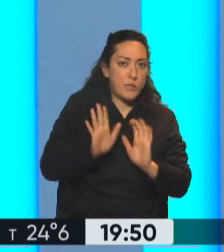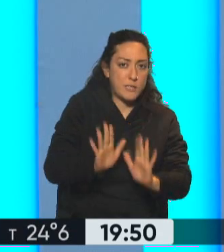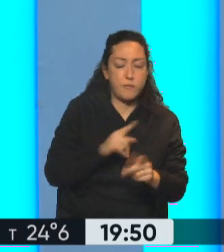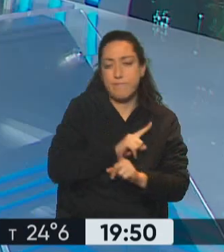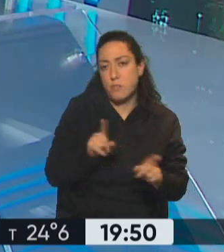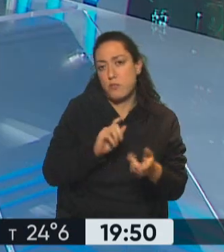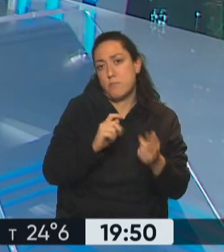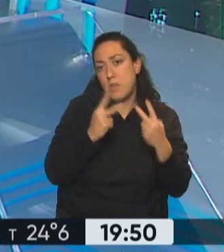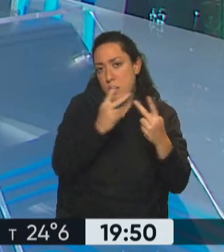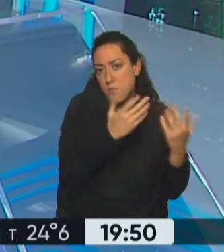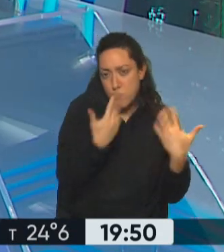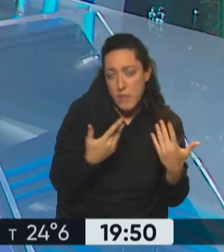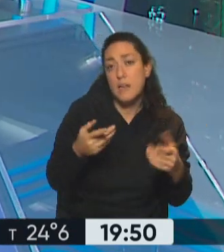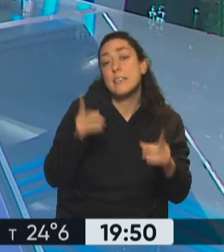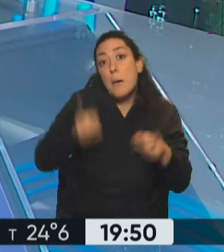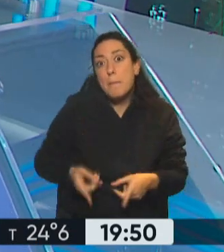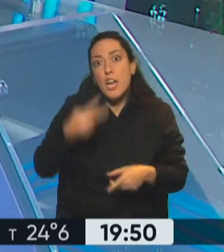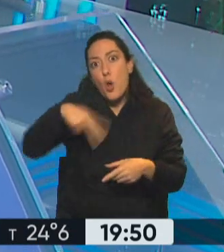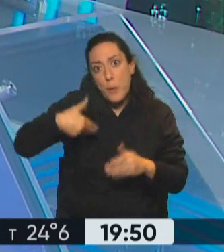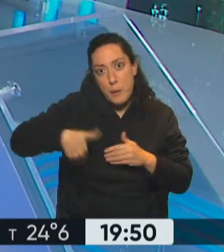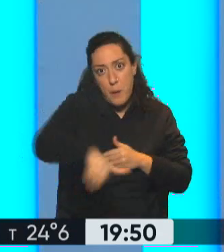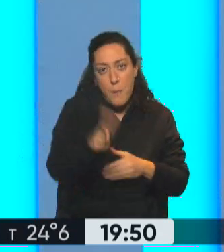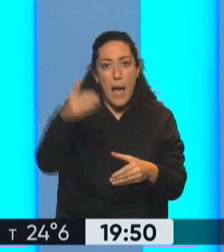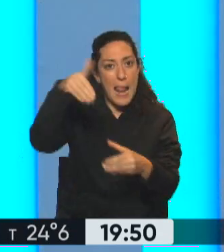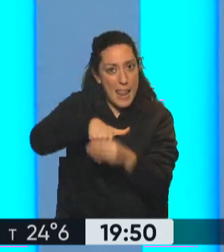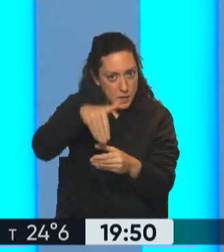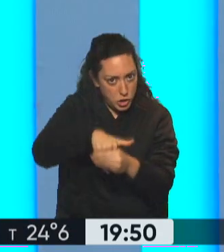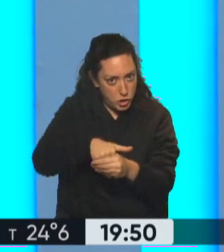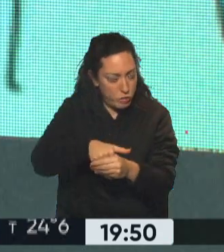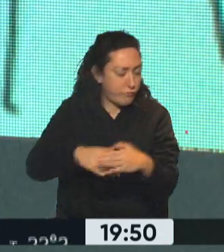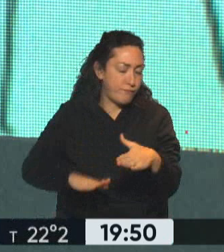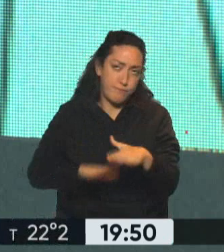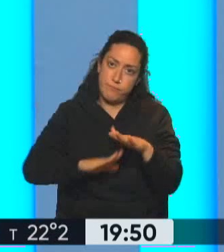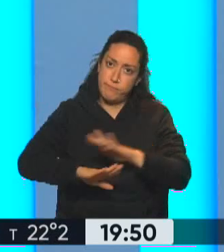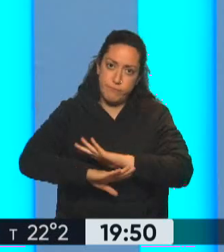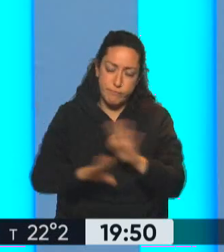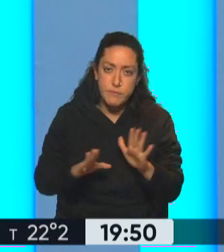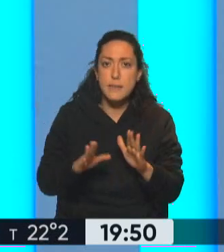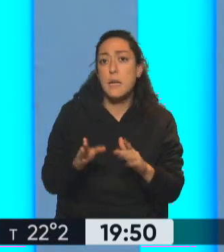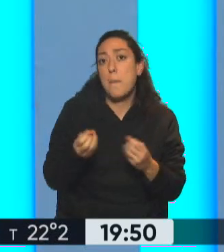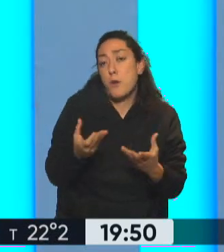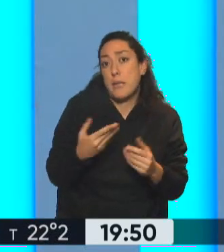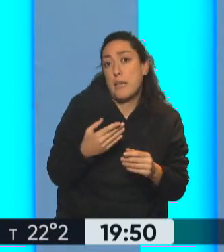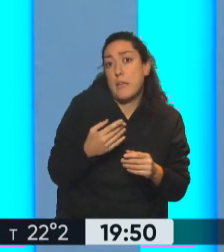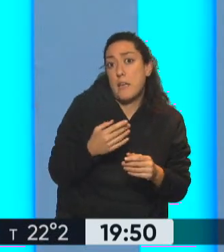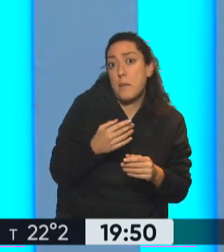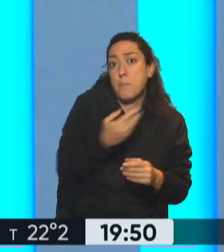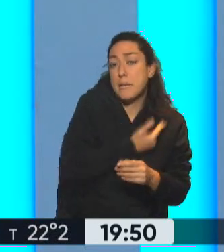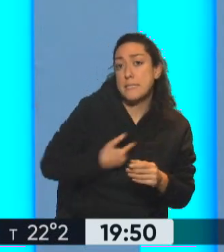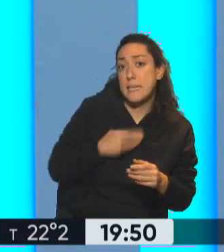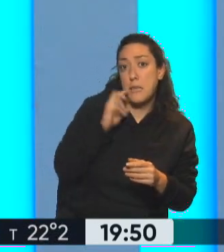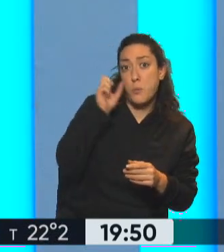la elección que hay este año en noviembre, elecciones legislativas claves en Estados Unidos, porque Biden lo que dice de alguna forma